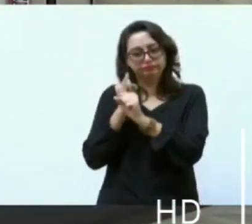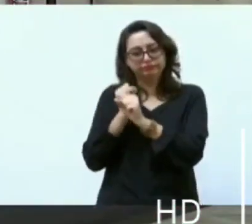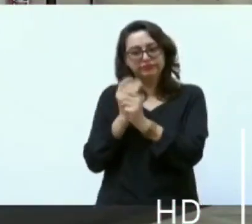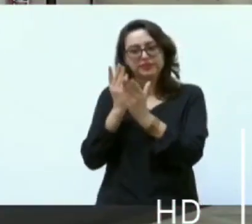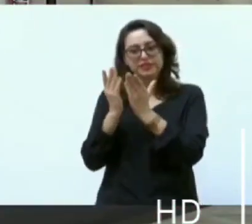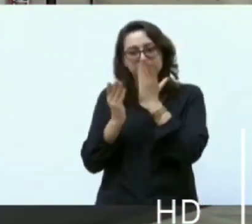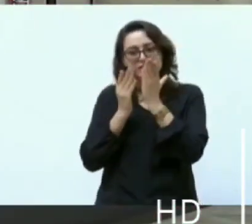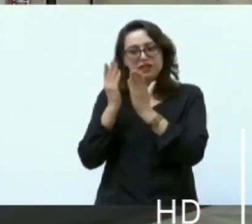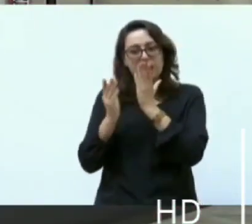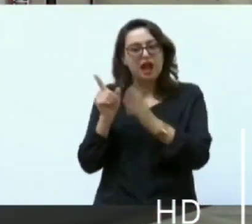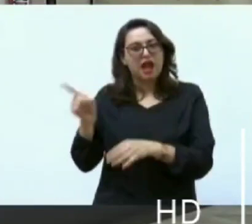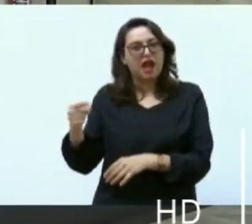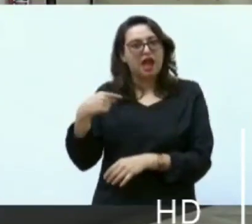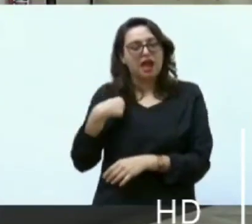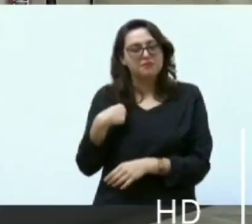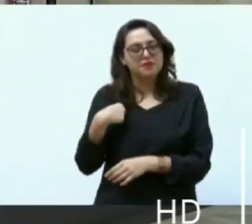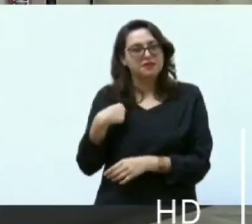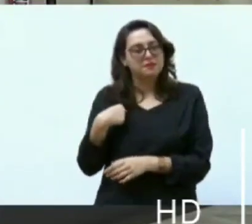estado